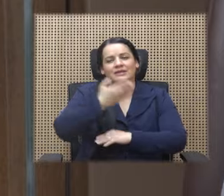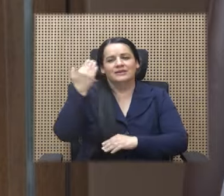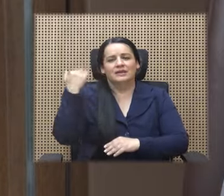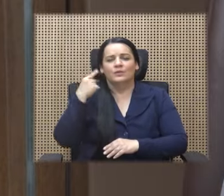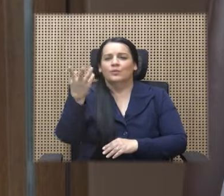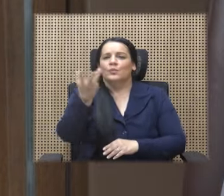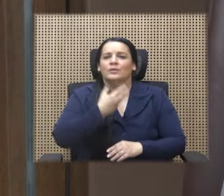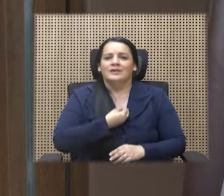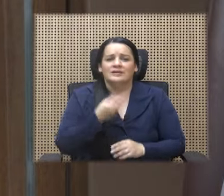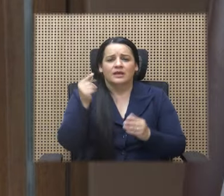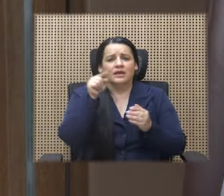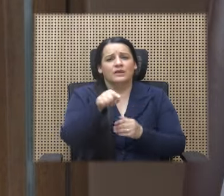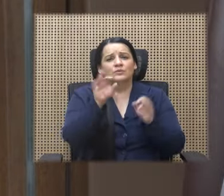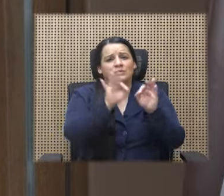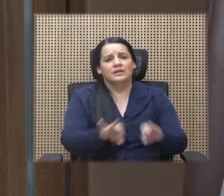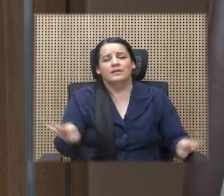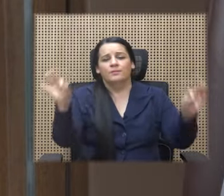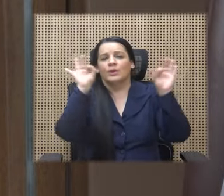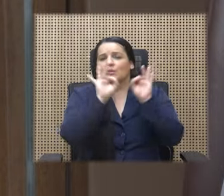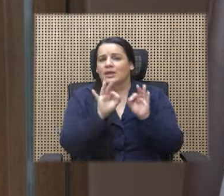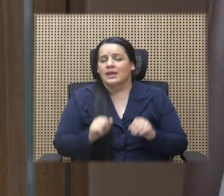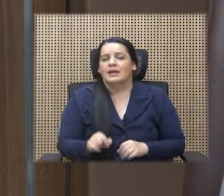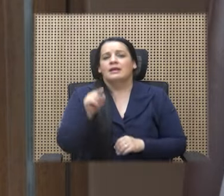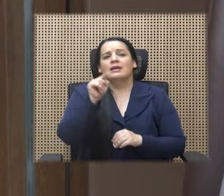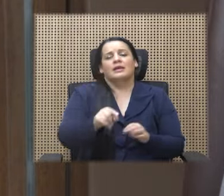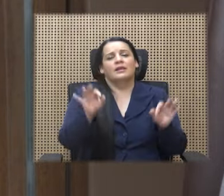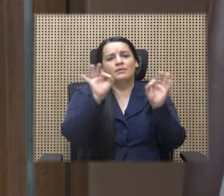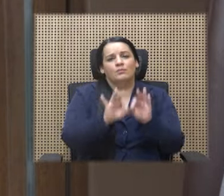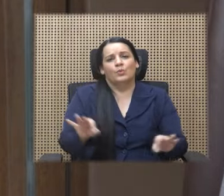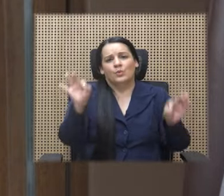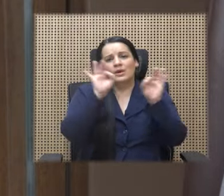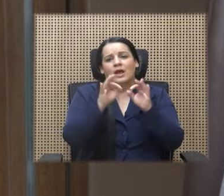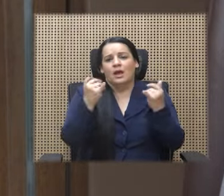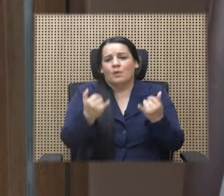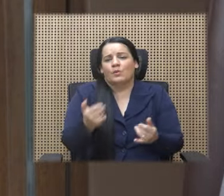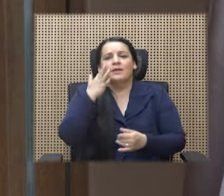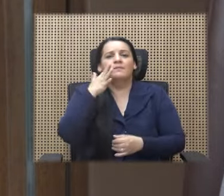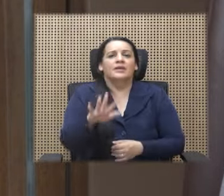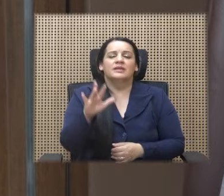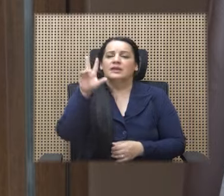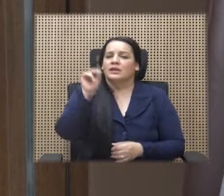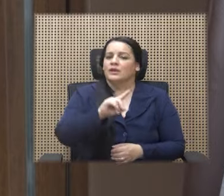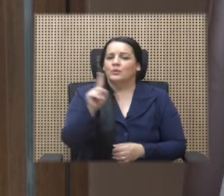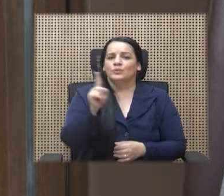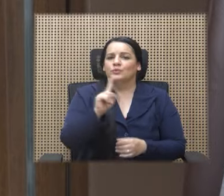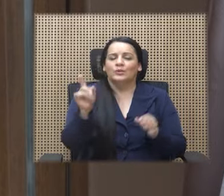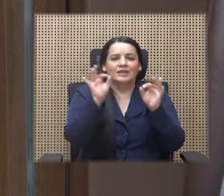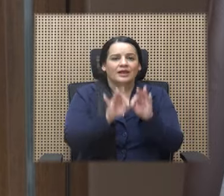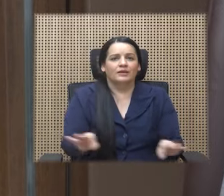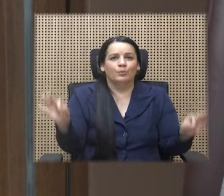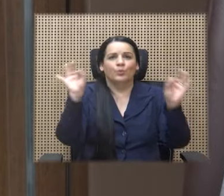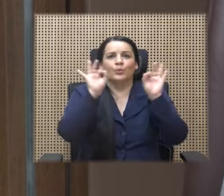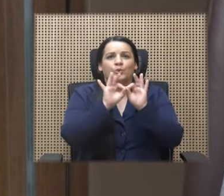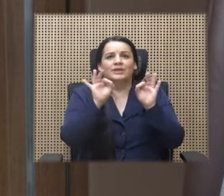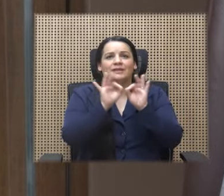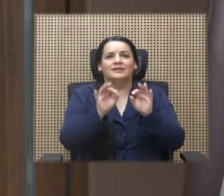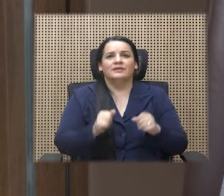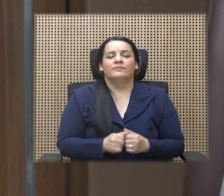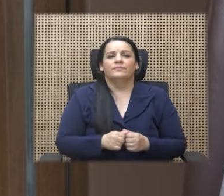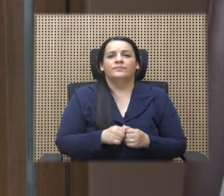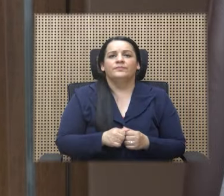que eran super importantes que eran medulares y ahora hoy pareciera que ya no son tan importantes